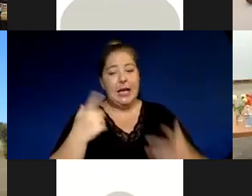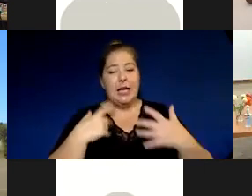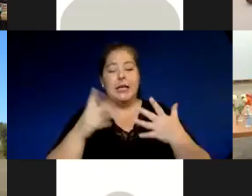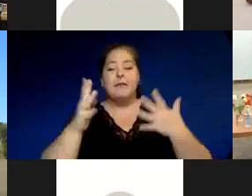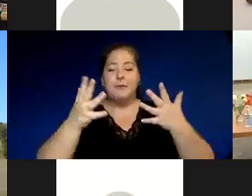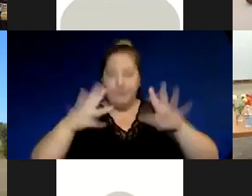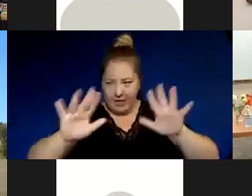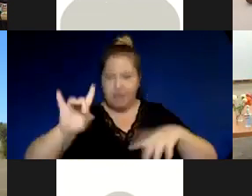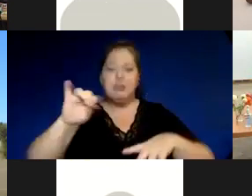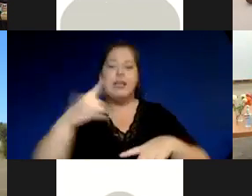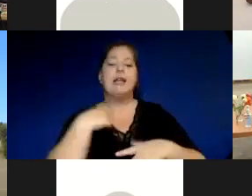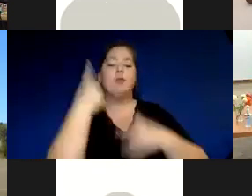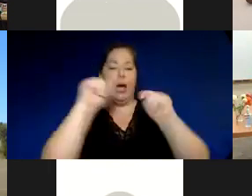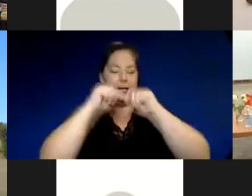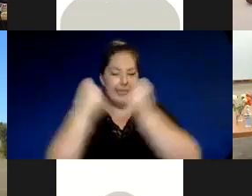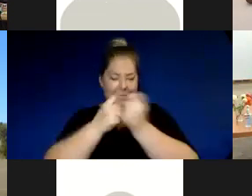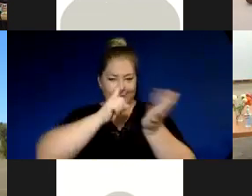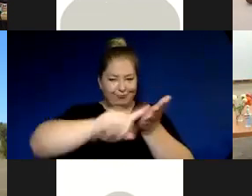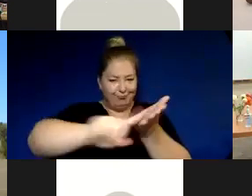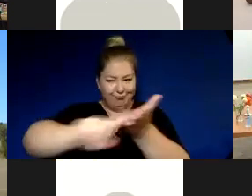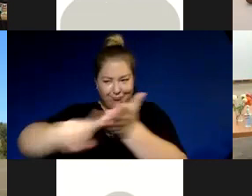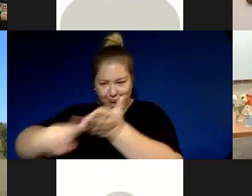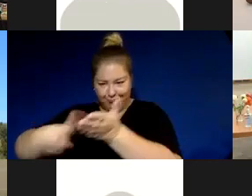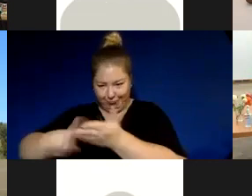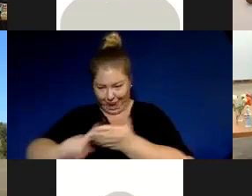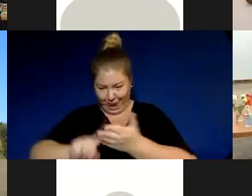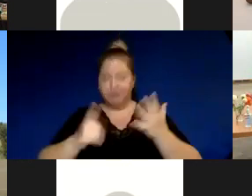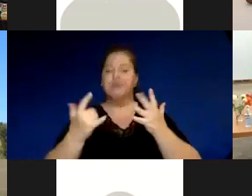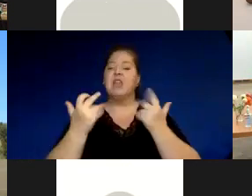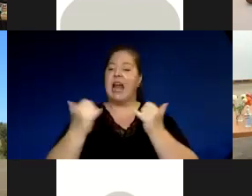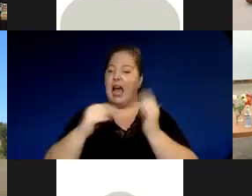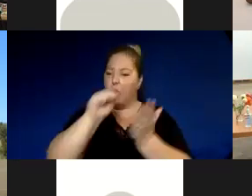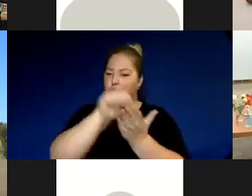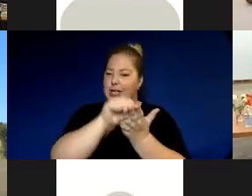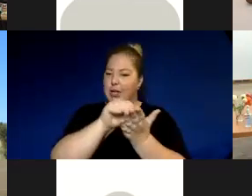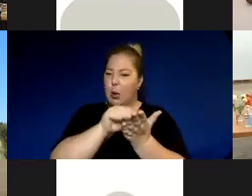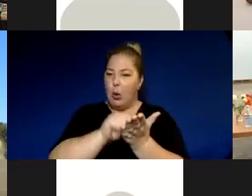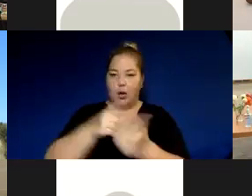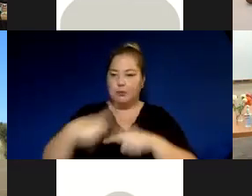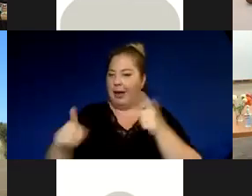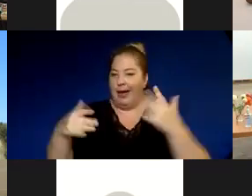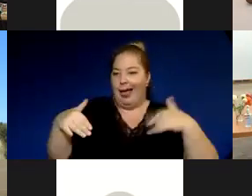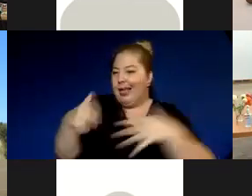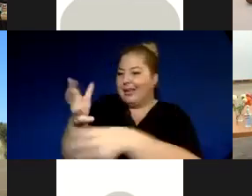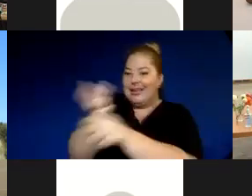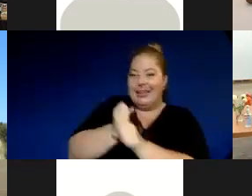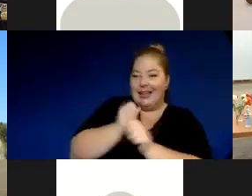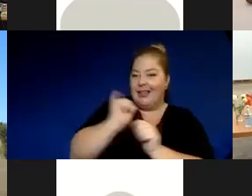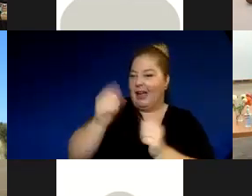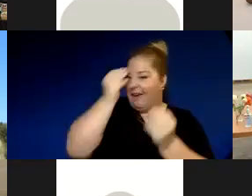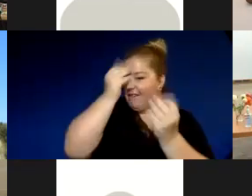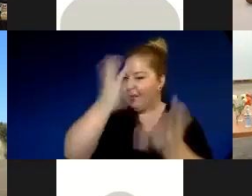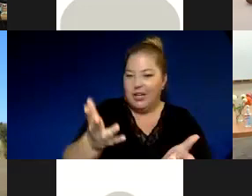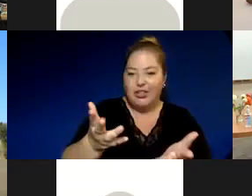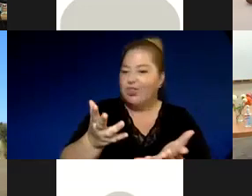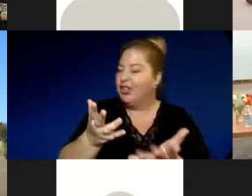de daños, registrando la información de las distintas estructuras que han sido afectadas o destruidas. Es un proceso continuo y tan pronto